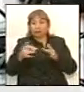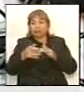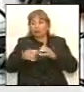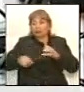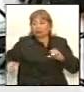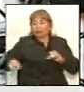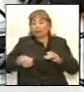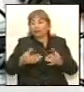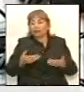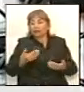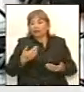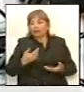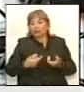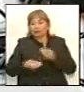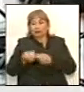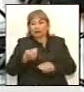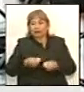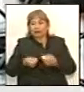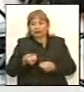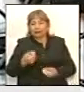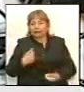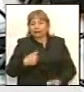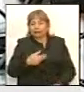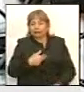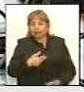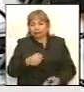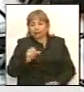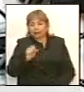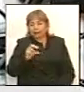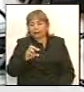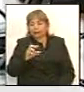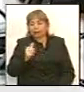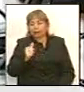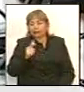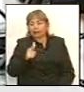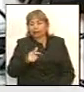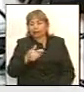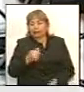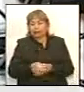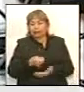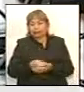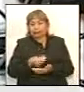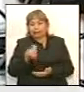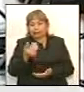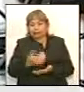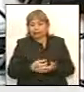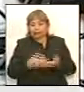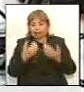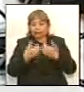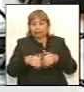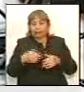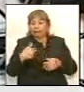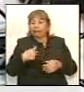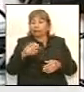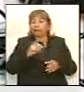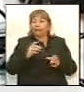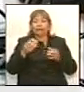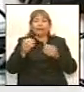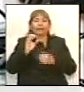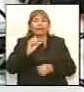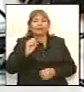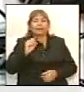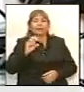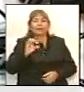sea, prácticamente él está vendiendo el lugar que Sedapal genere sus recursos económicos para la empresa, no al consorcio, que él le